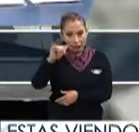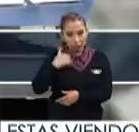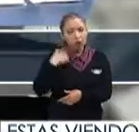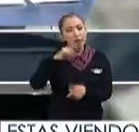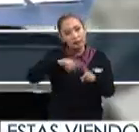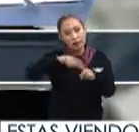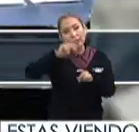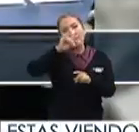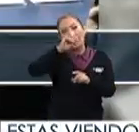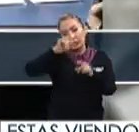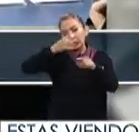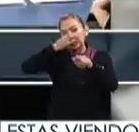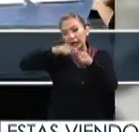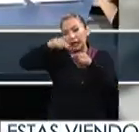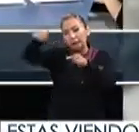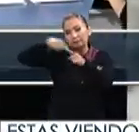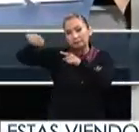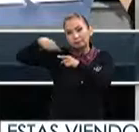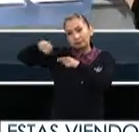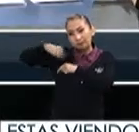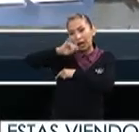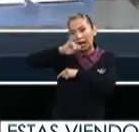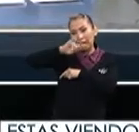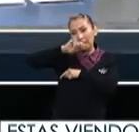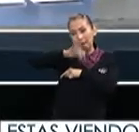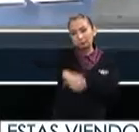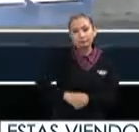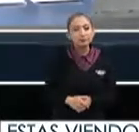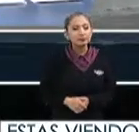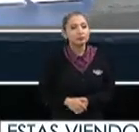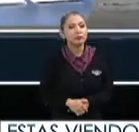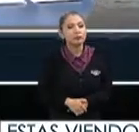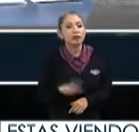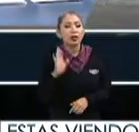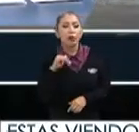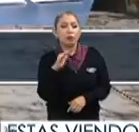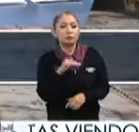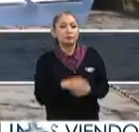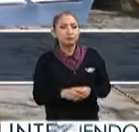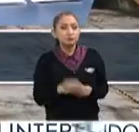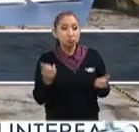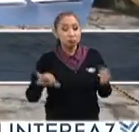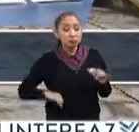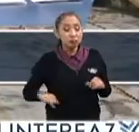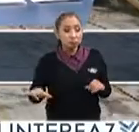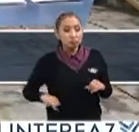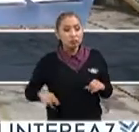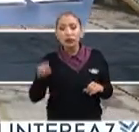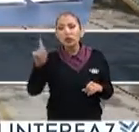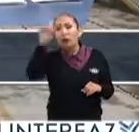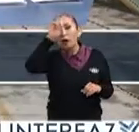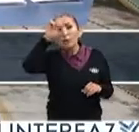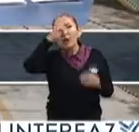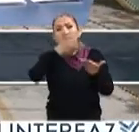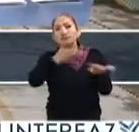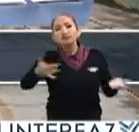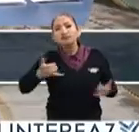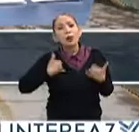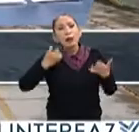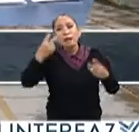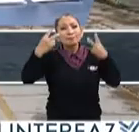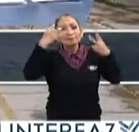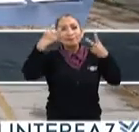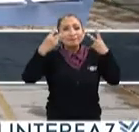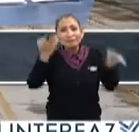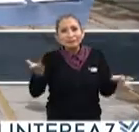estuve en varias playas pues cercanas a Jalapa. Claro. Oye, pues muy interesante. ¿Qué le recomiendas a los jóvenes que nos